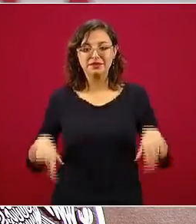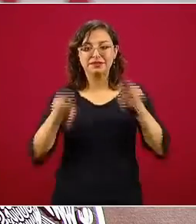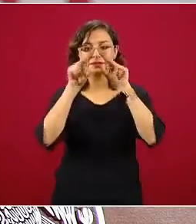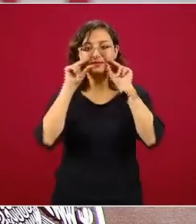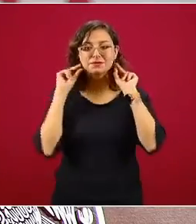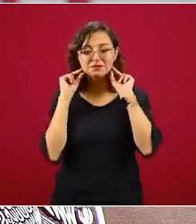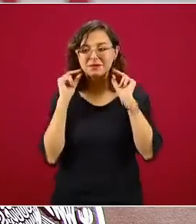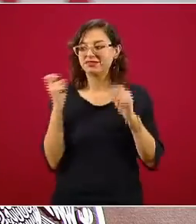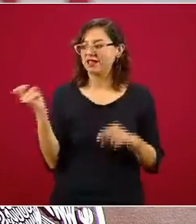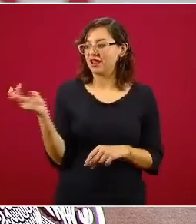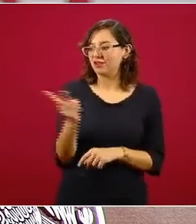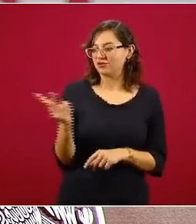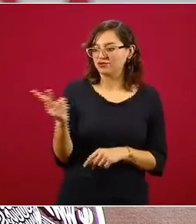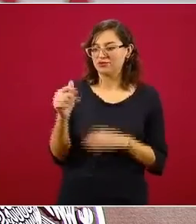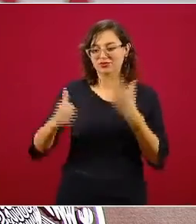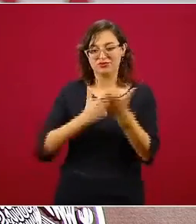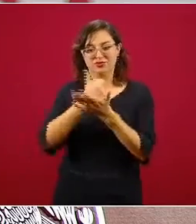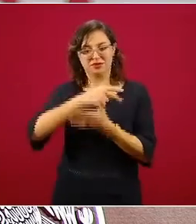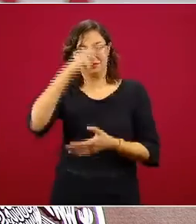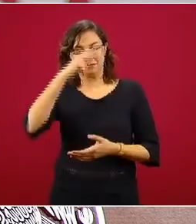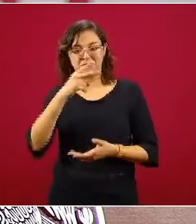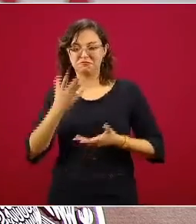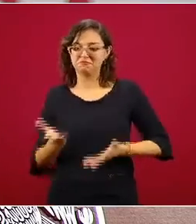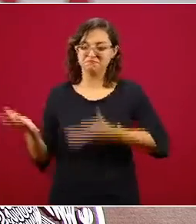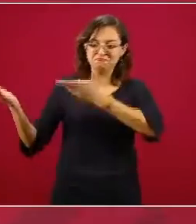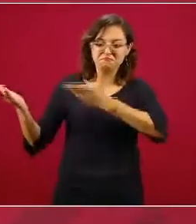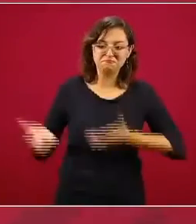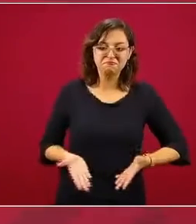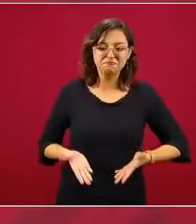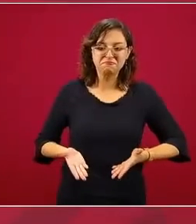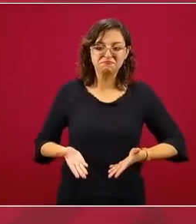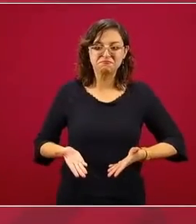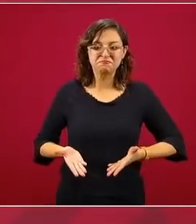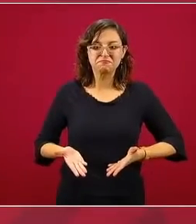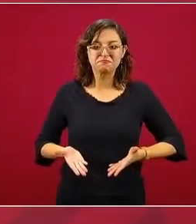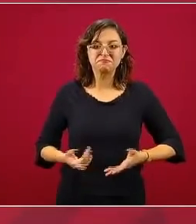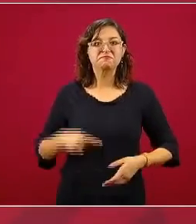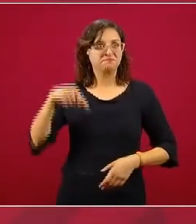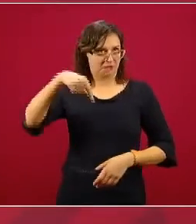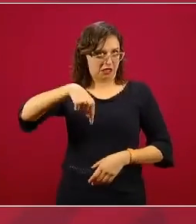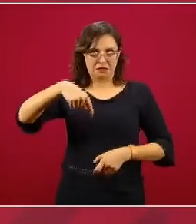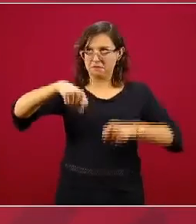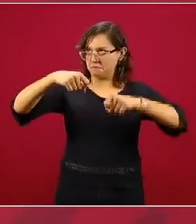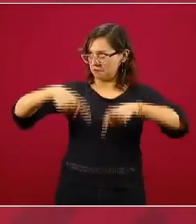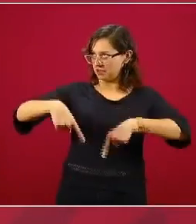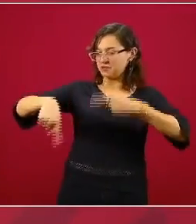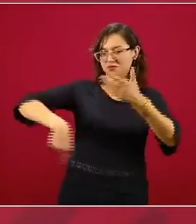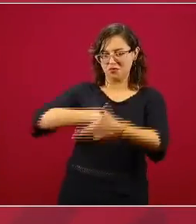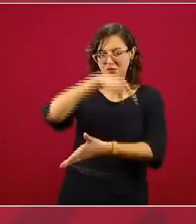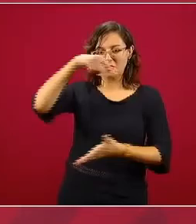Llegan aquí a la Ciudad de México, están aquí en el Palacio,